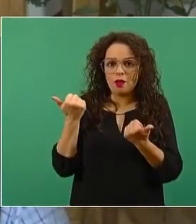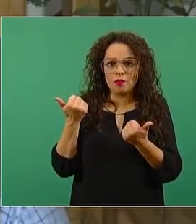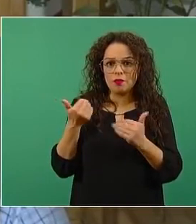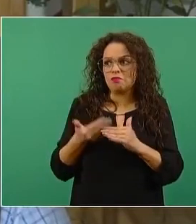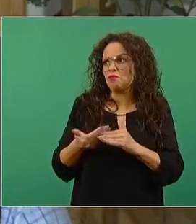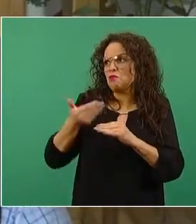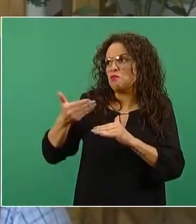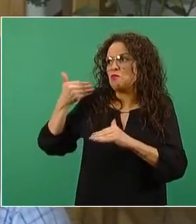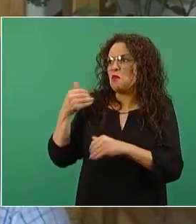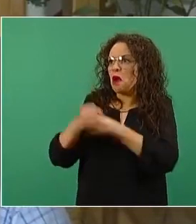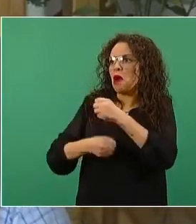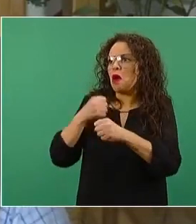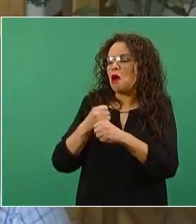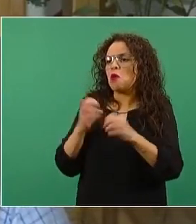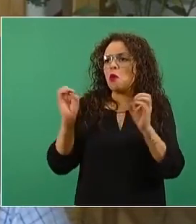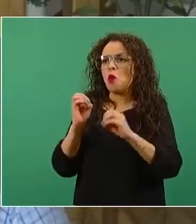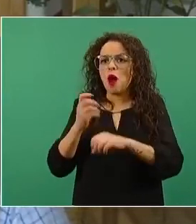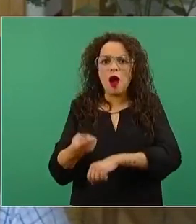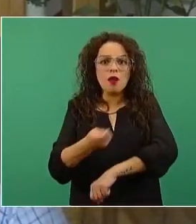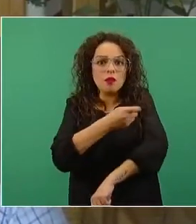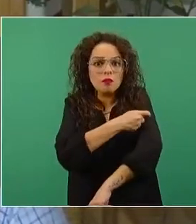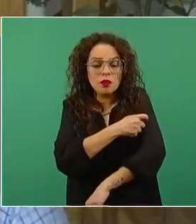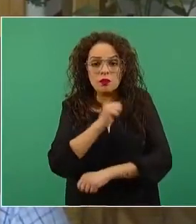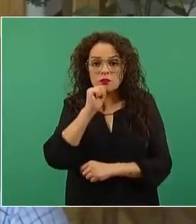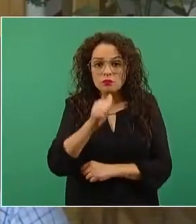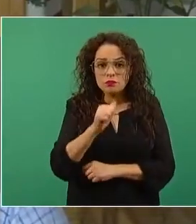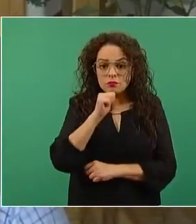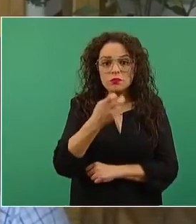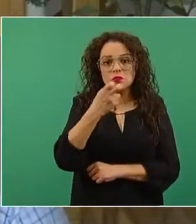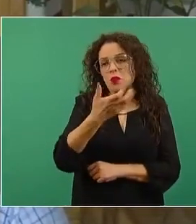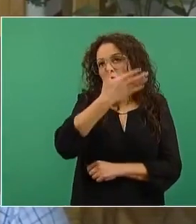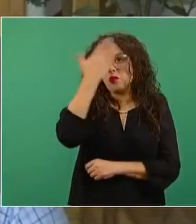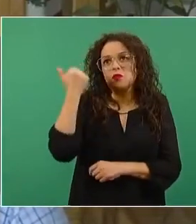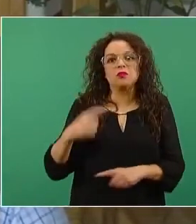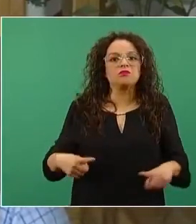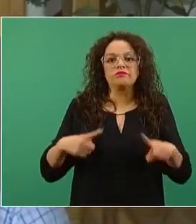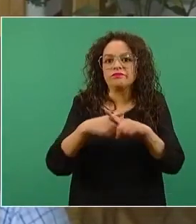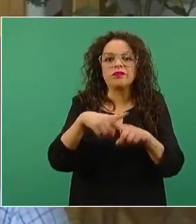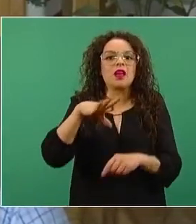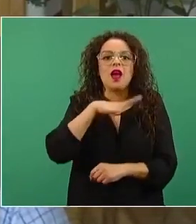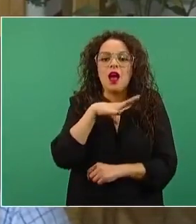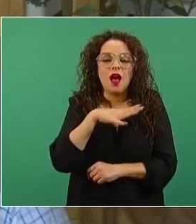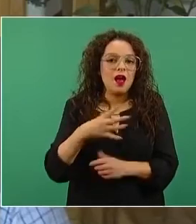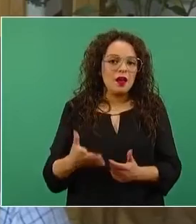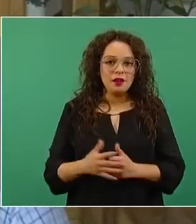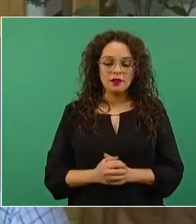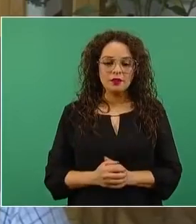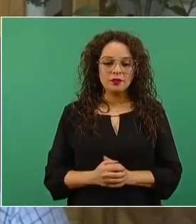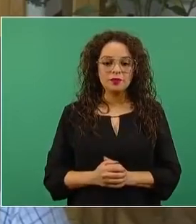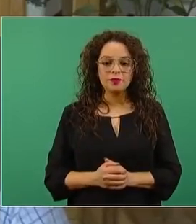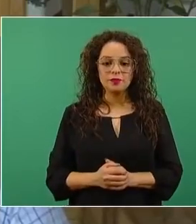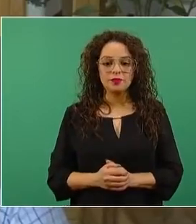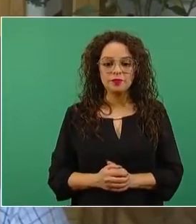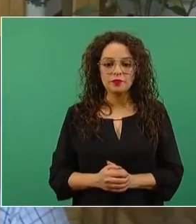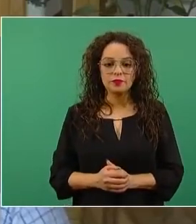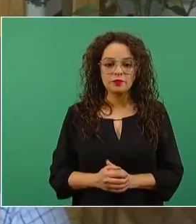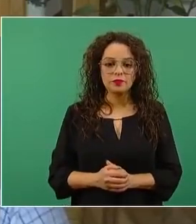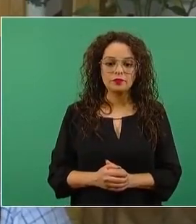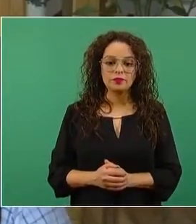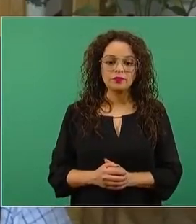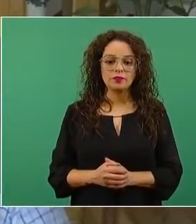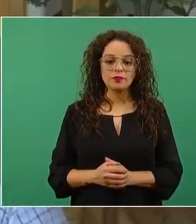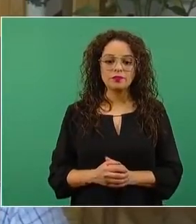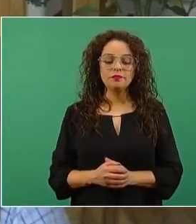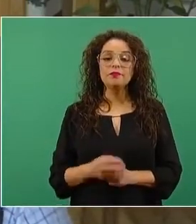últimos años, a estas vacunas o que hubieran sido expuestos a estos componentes,